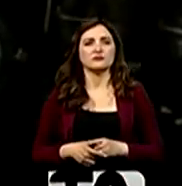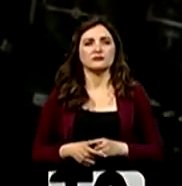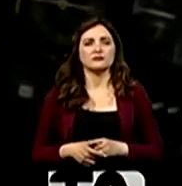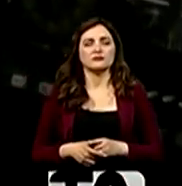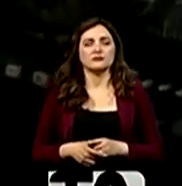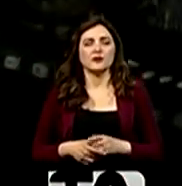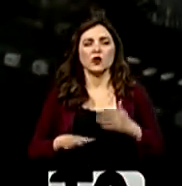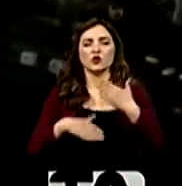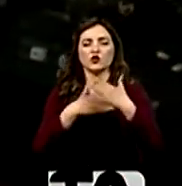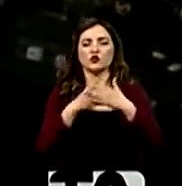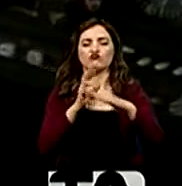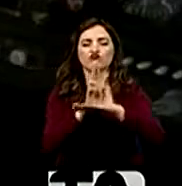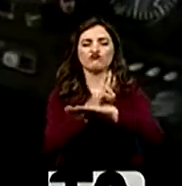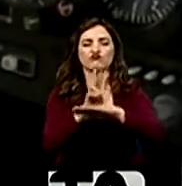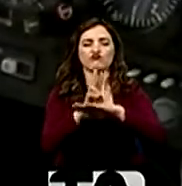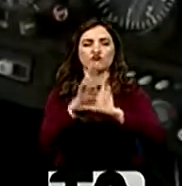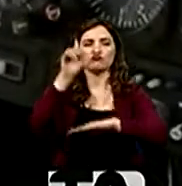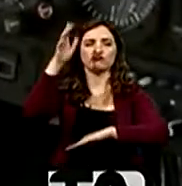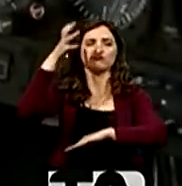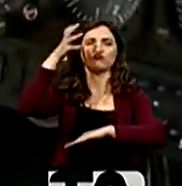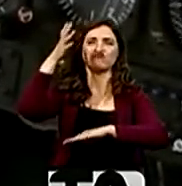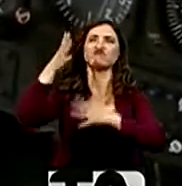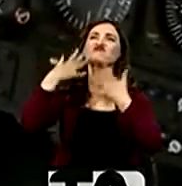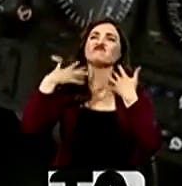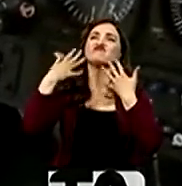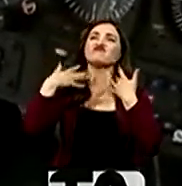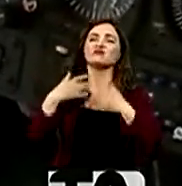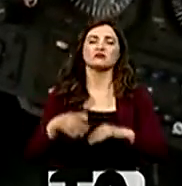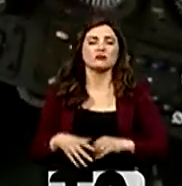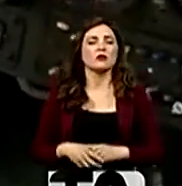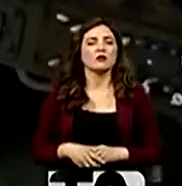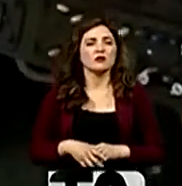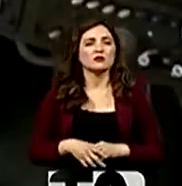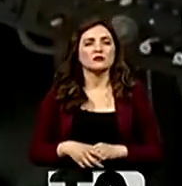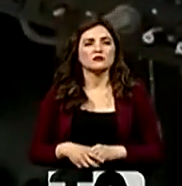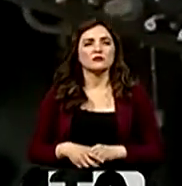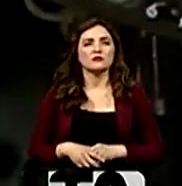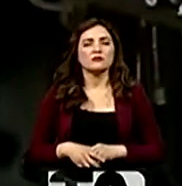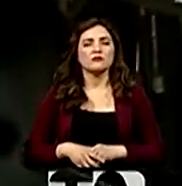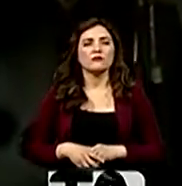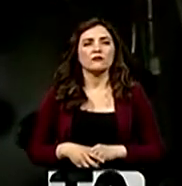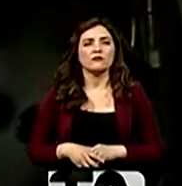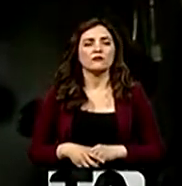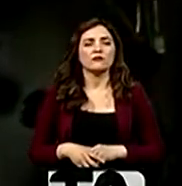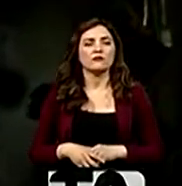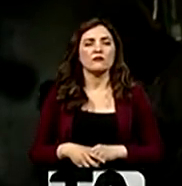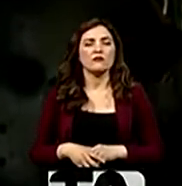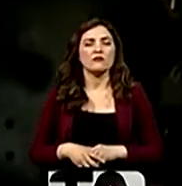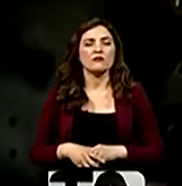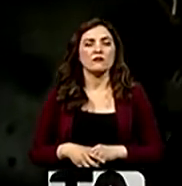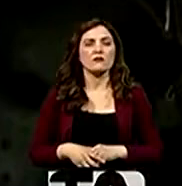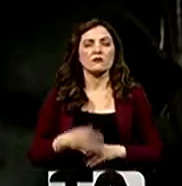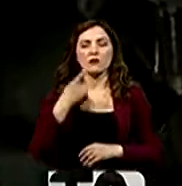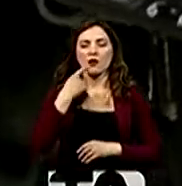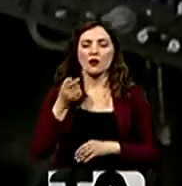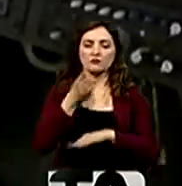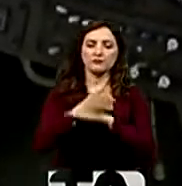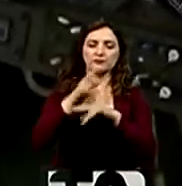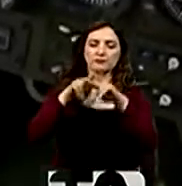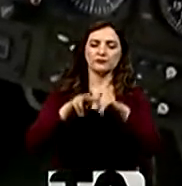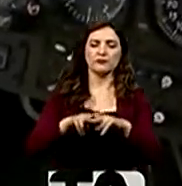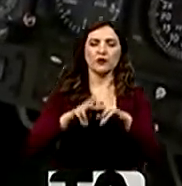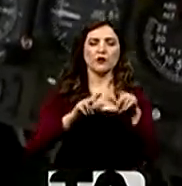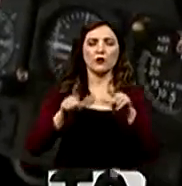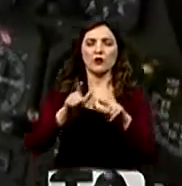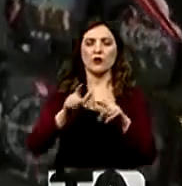son utilizados en esta época seca. Ustedes nos decían que no solamente cuando ya está el incendio forestal, sino que antes ustedes están revisando cuáles son las zonas